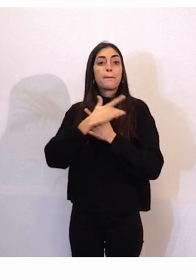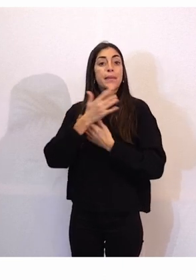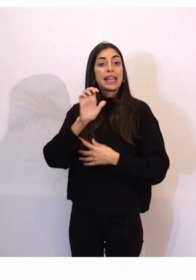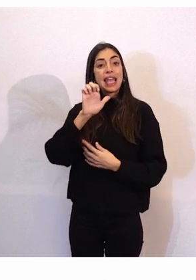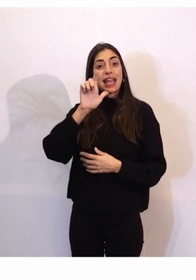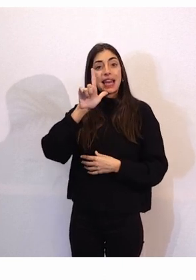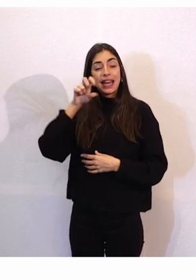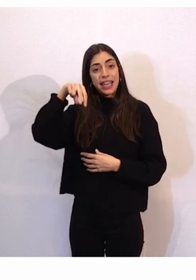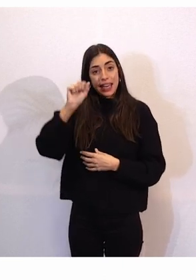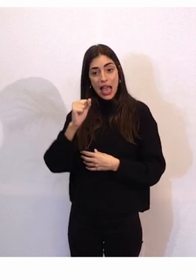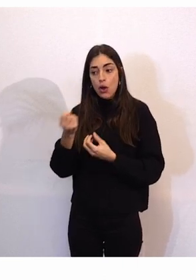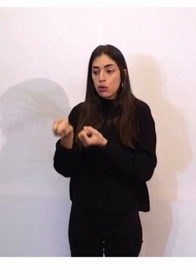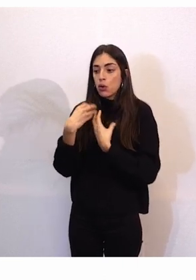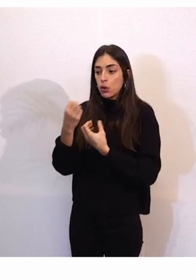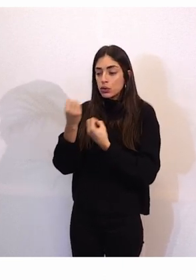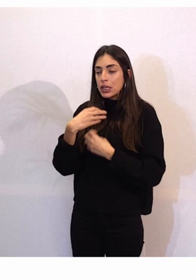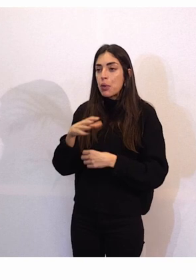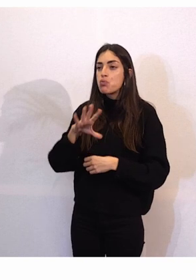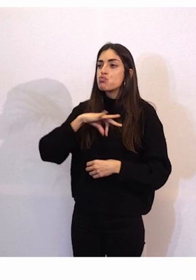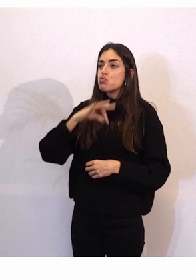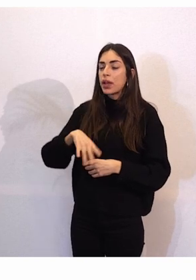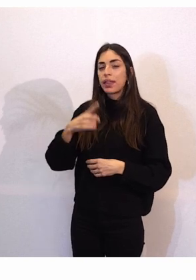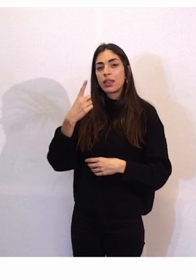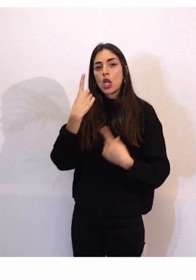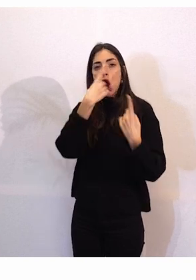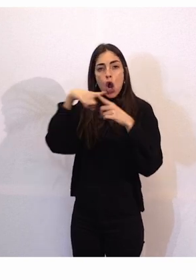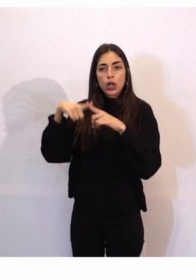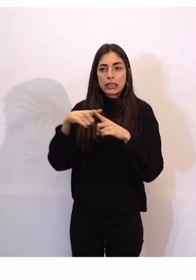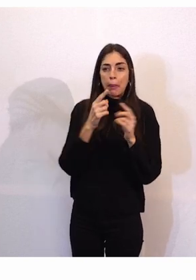María Elena nos puede contar en cosas pequeñas y en cosas grandes.